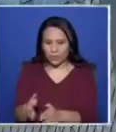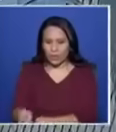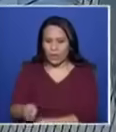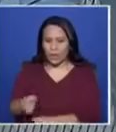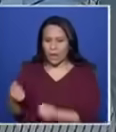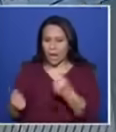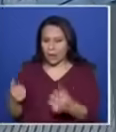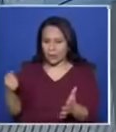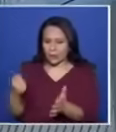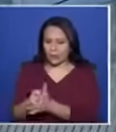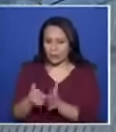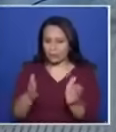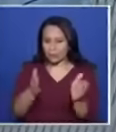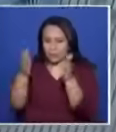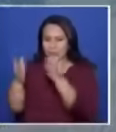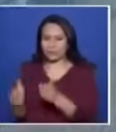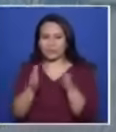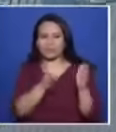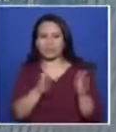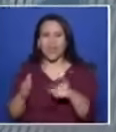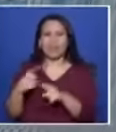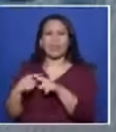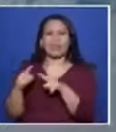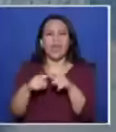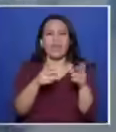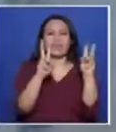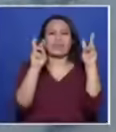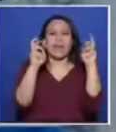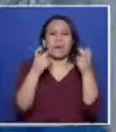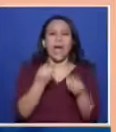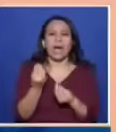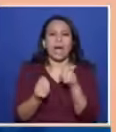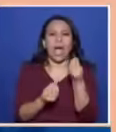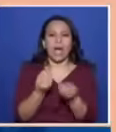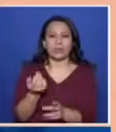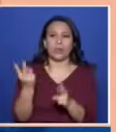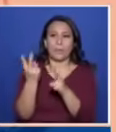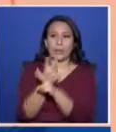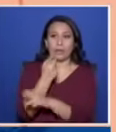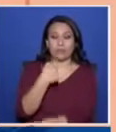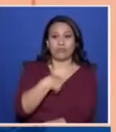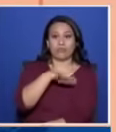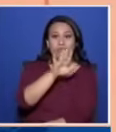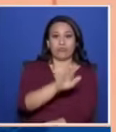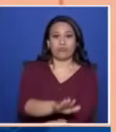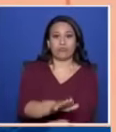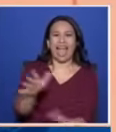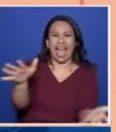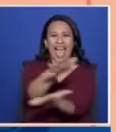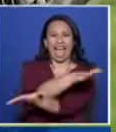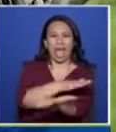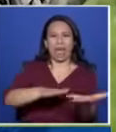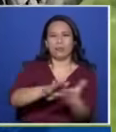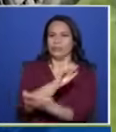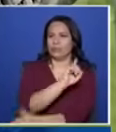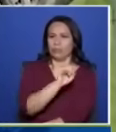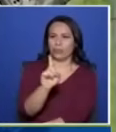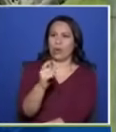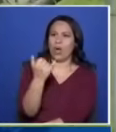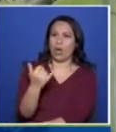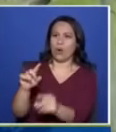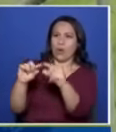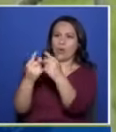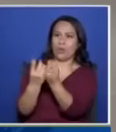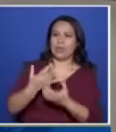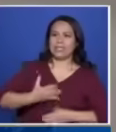sistema penitenciario que antes de la intervención militar y policial del 9 de enero estuvo en manos de las organizaciones delincuenciales. Según el bloque